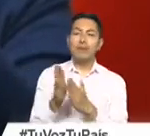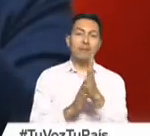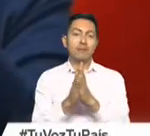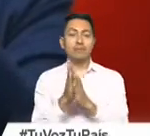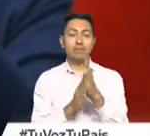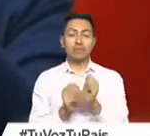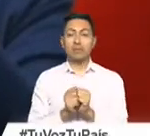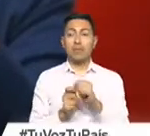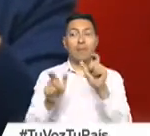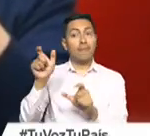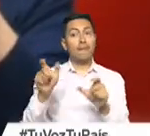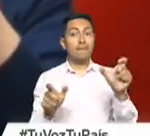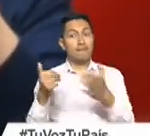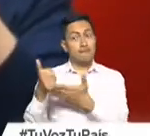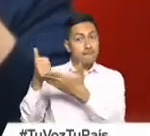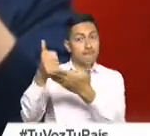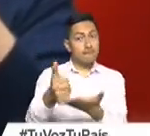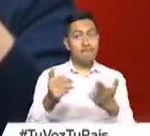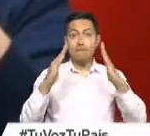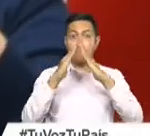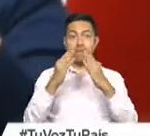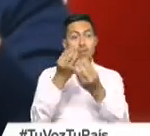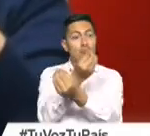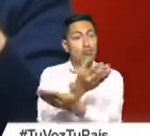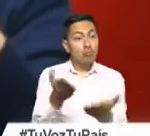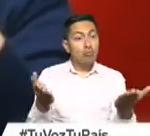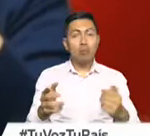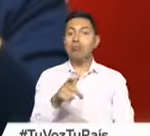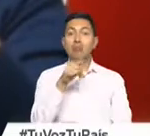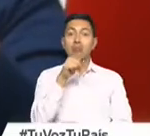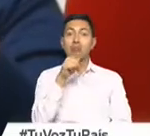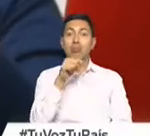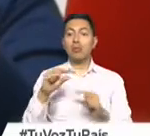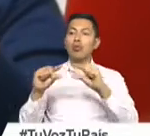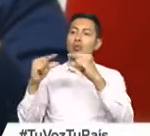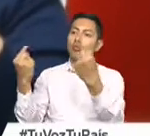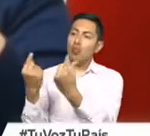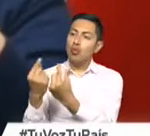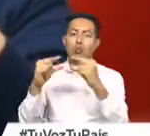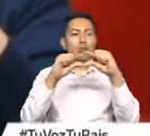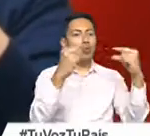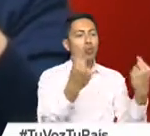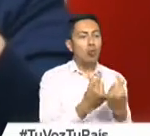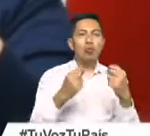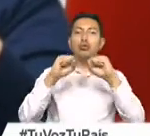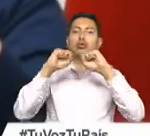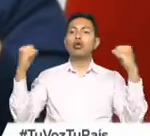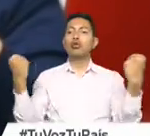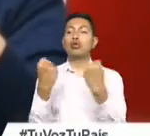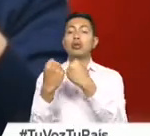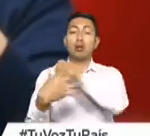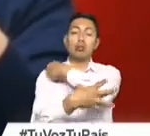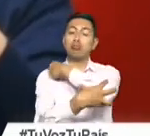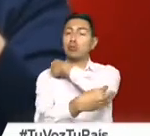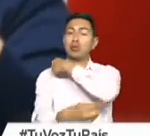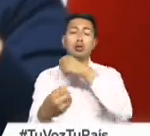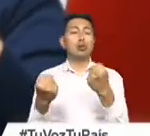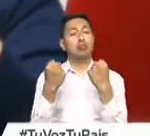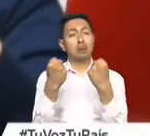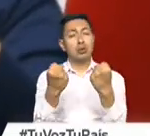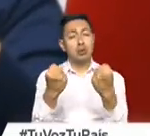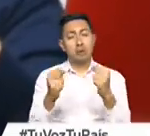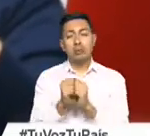beneficiarios a los cuales se van a entregar esas viviendas son las personas que son parte del registro social, las personas con extrema pobreza, las personas en estado